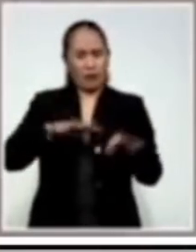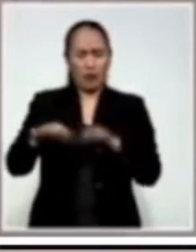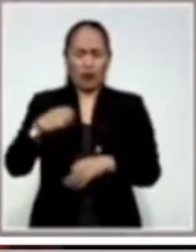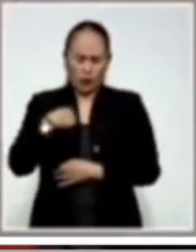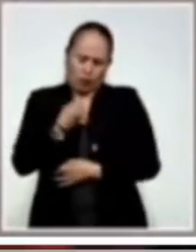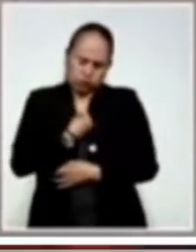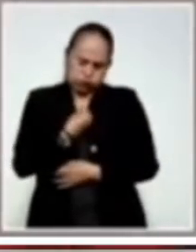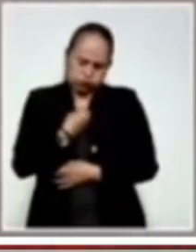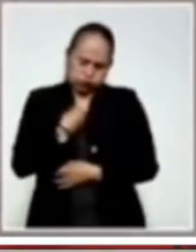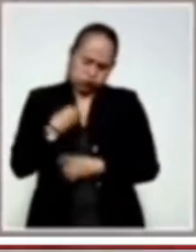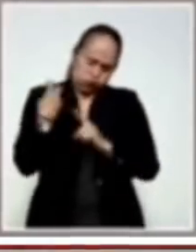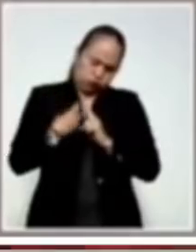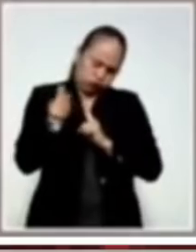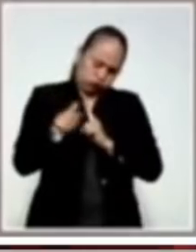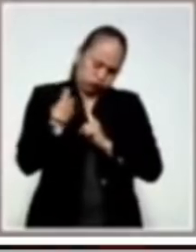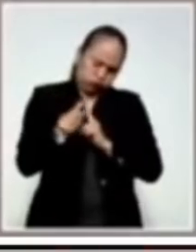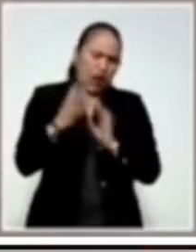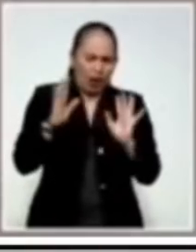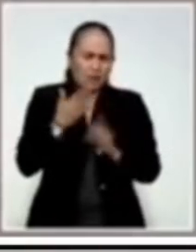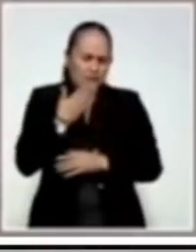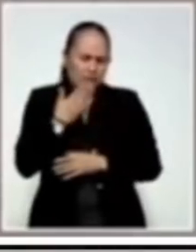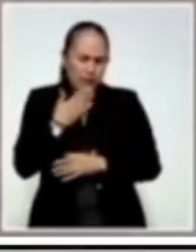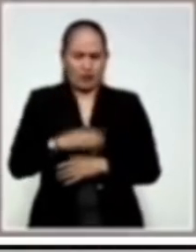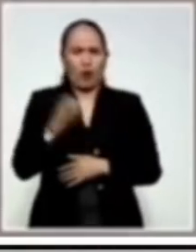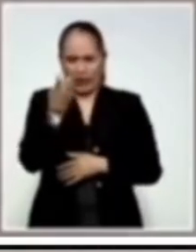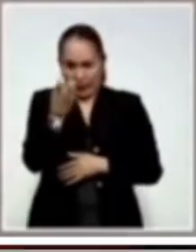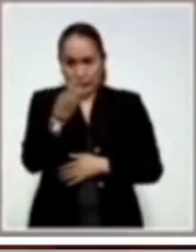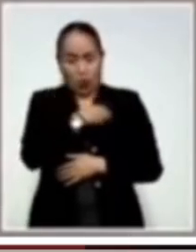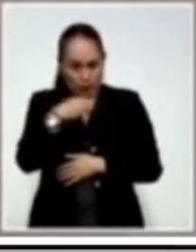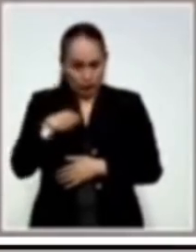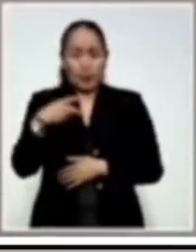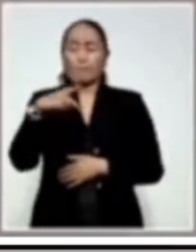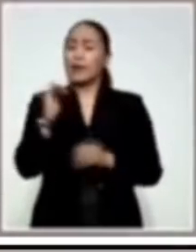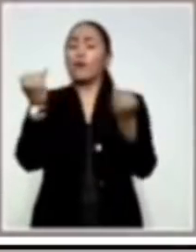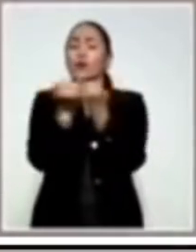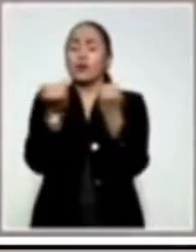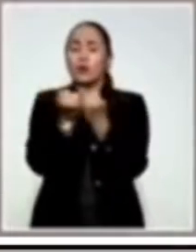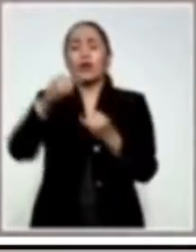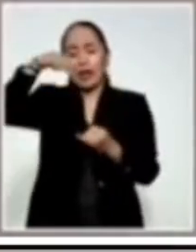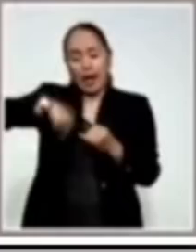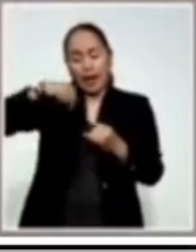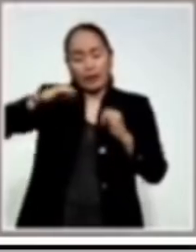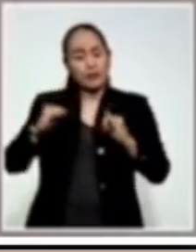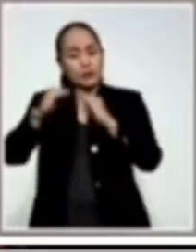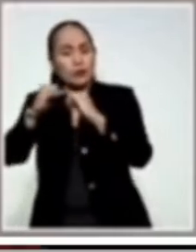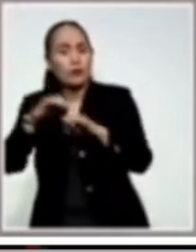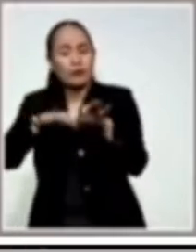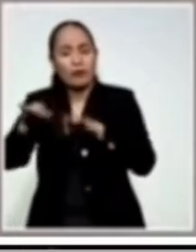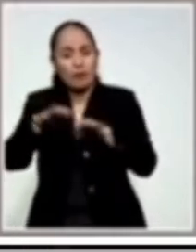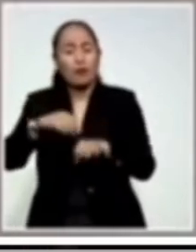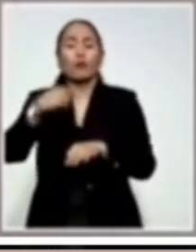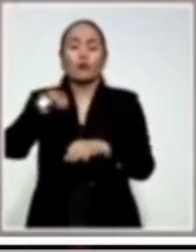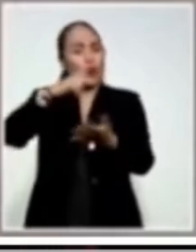mí. Pero también tengo una obligación institucional de exhortar una vez